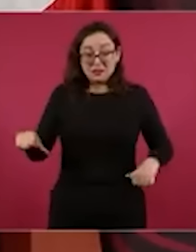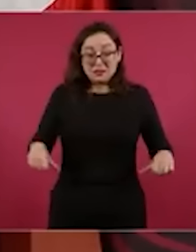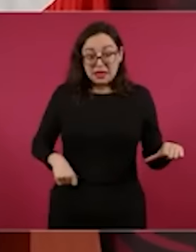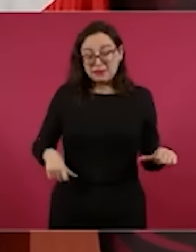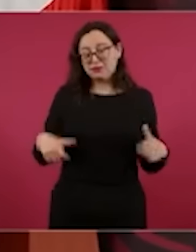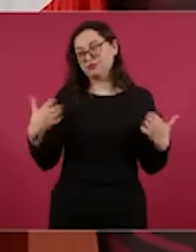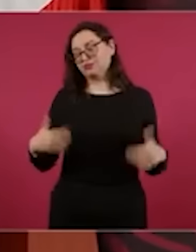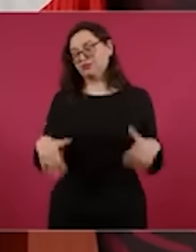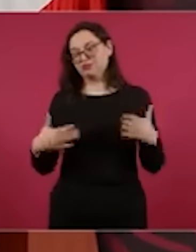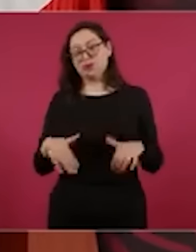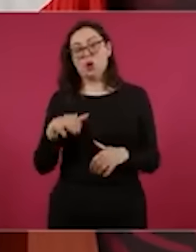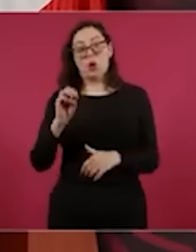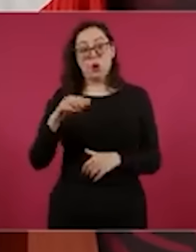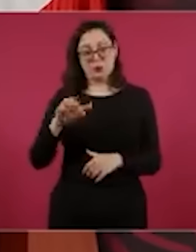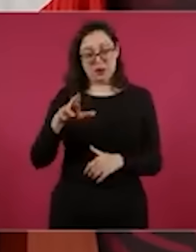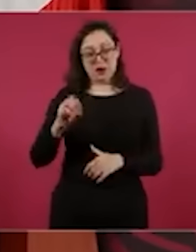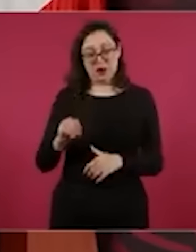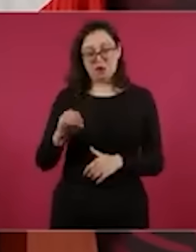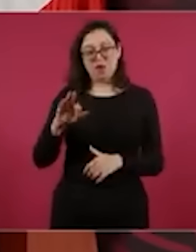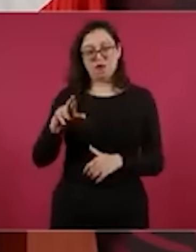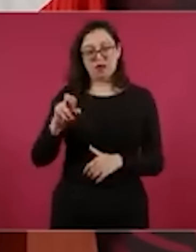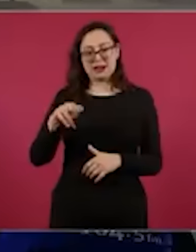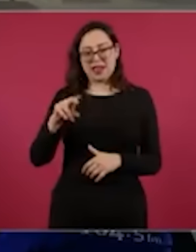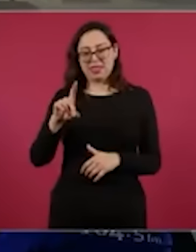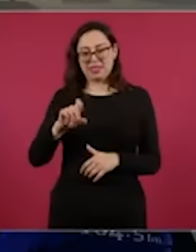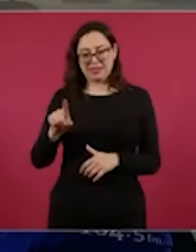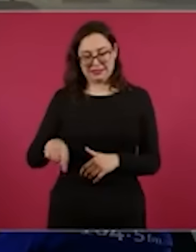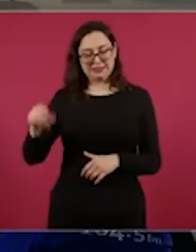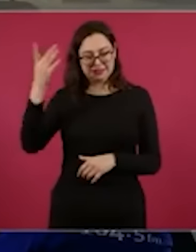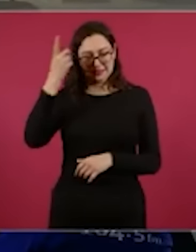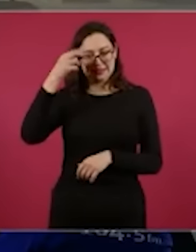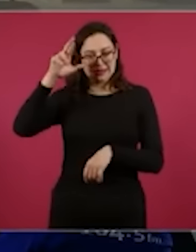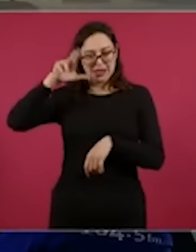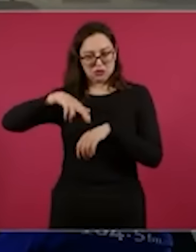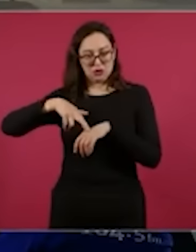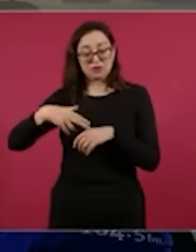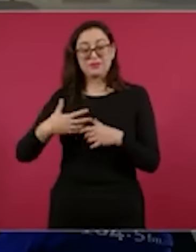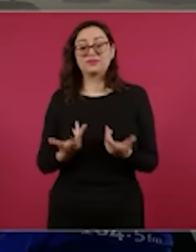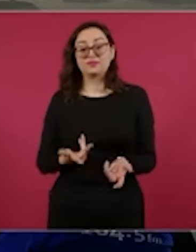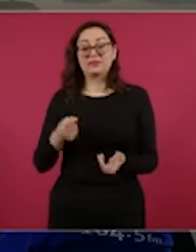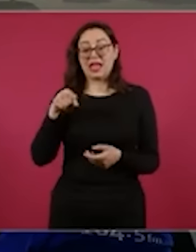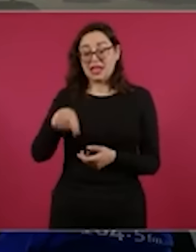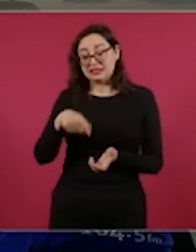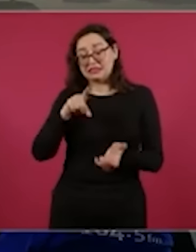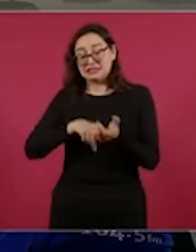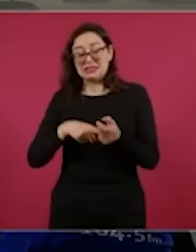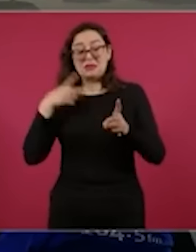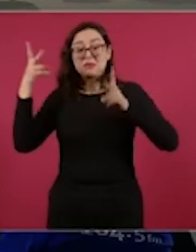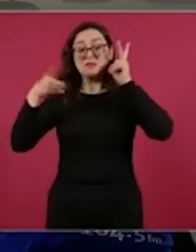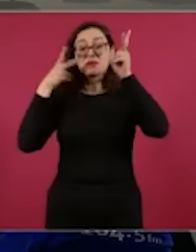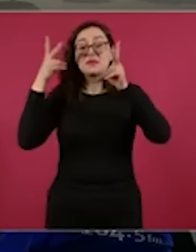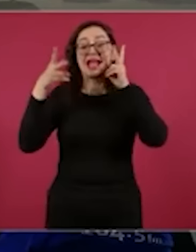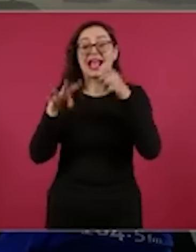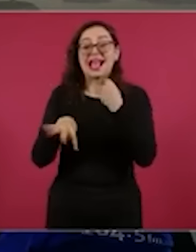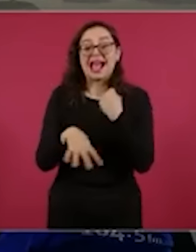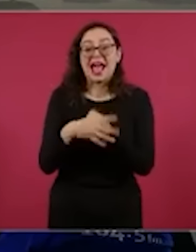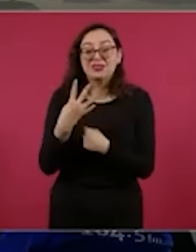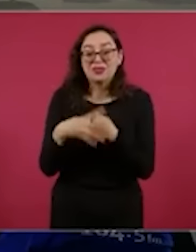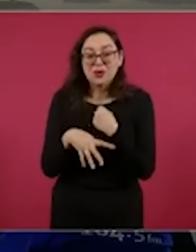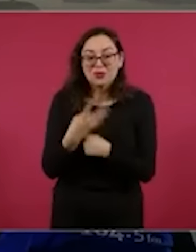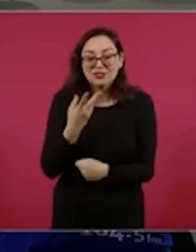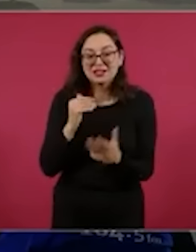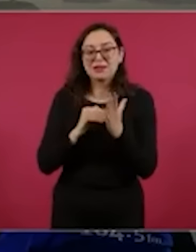Fernández que lo lleva, ha recibido cerca de 14 millones de visitantes desde el día de su